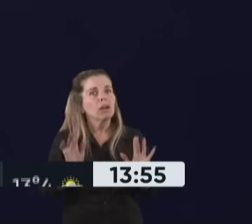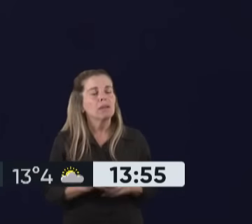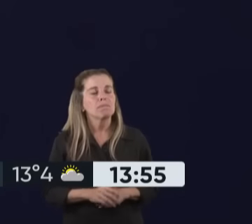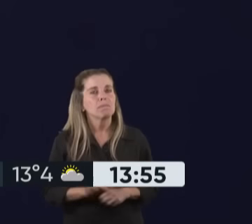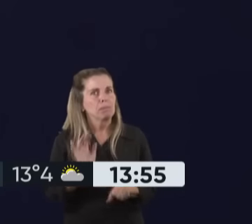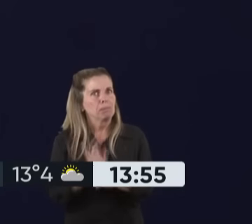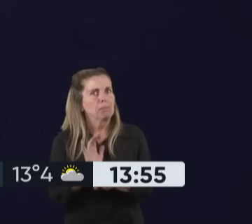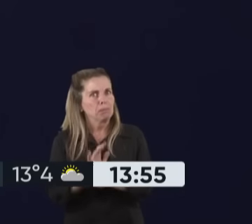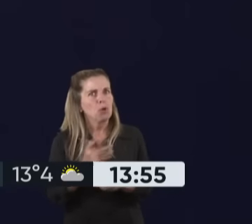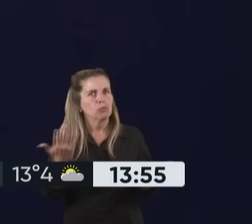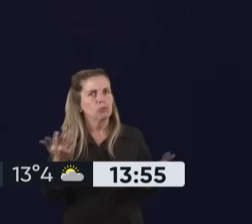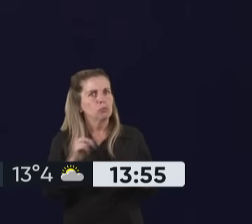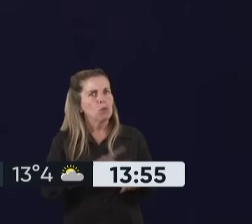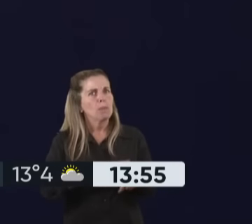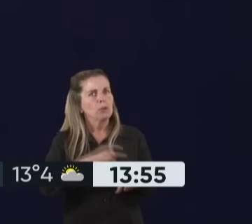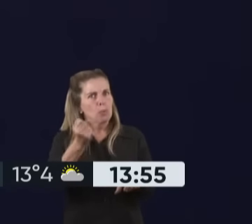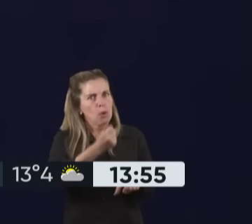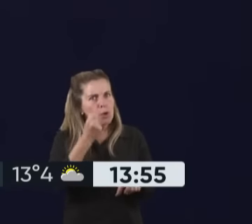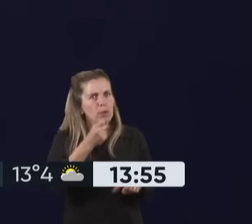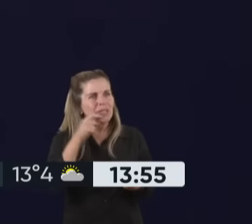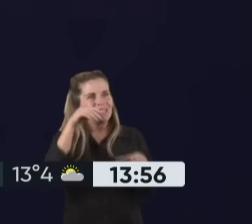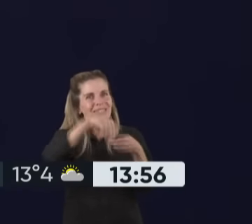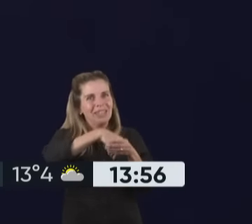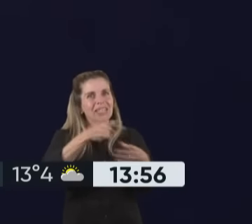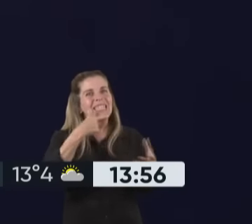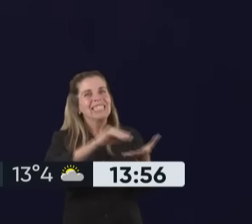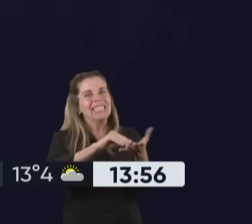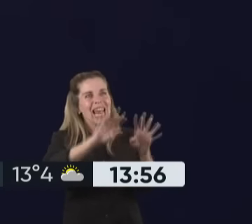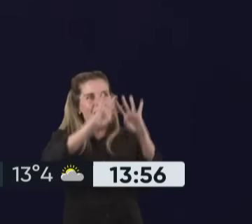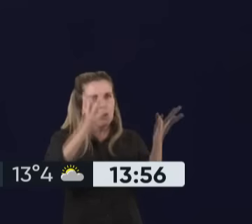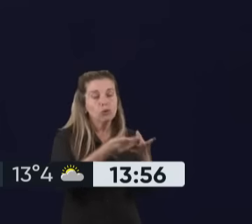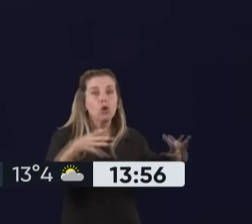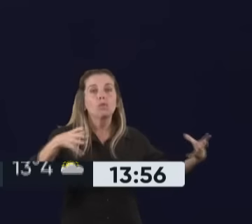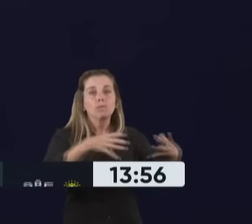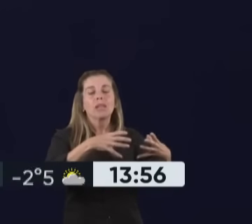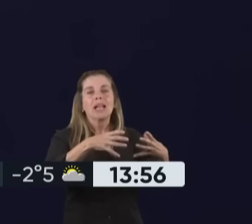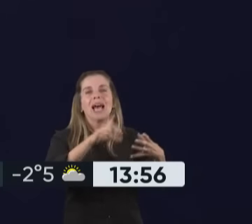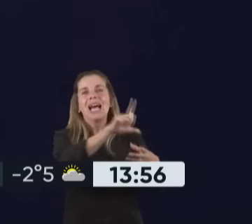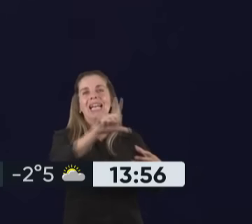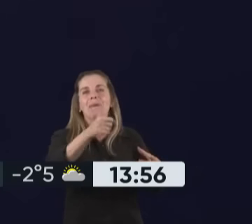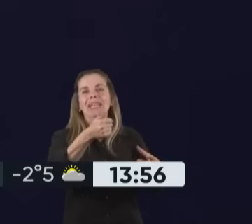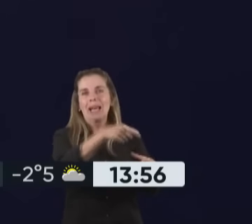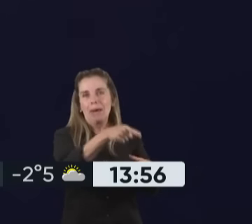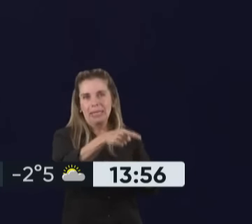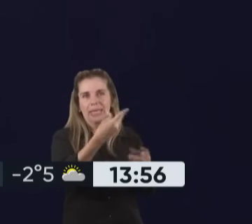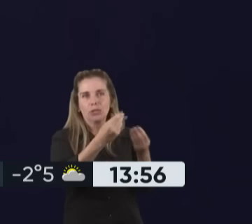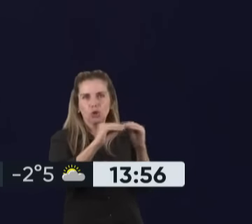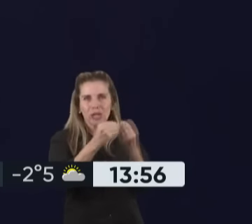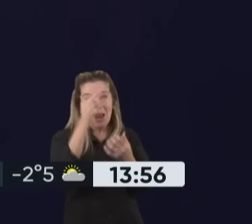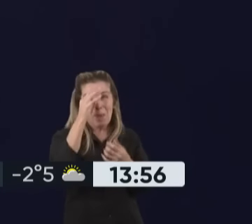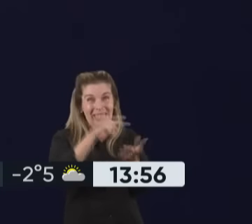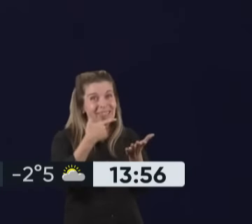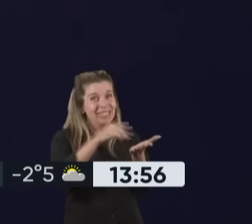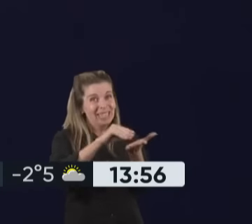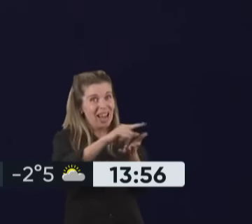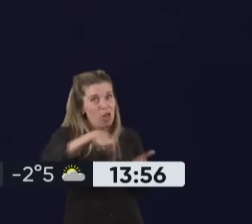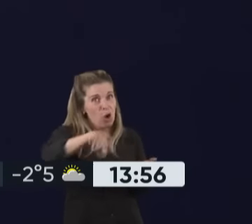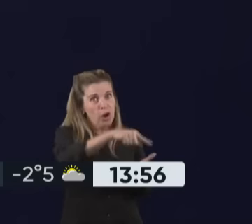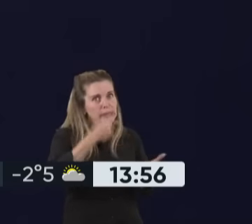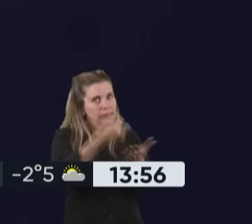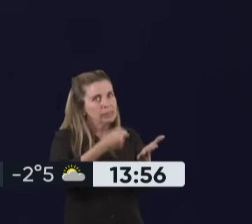una batalla importante junto con los 20 senadores de La Libertad Avanza y todos aquellos que son aliados y amigos para que el